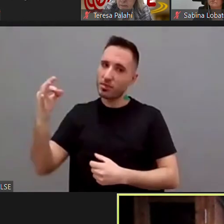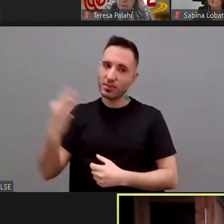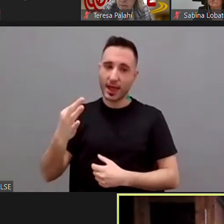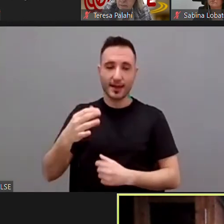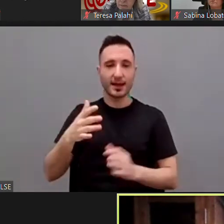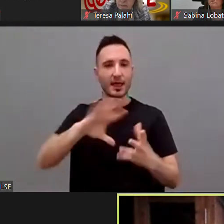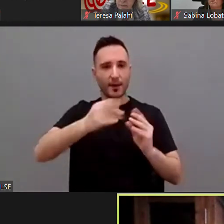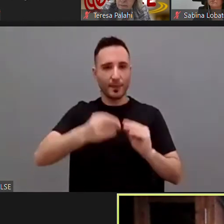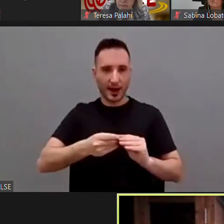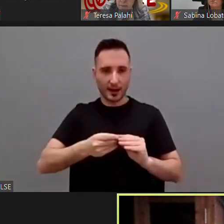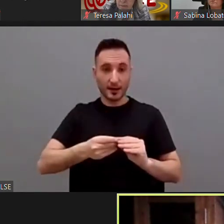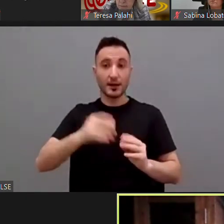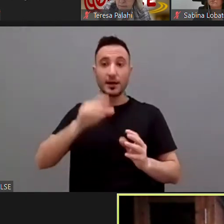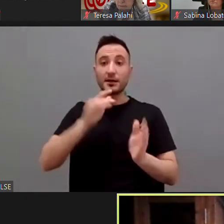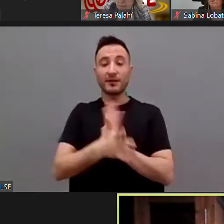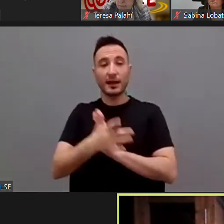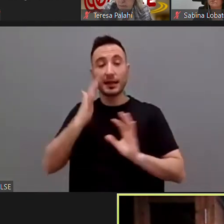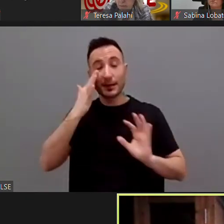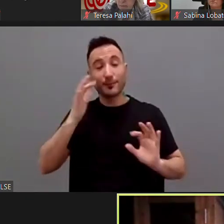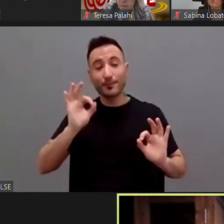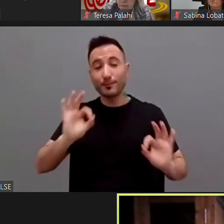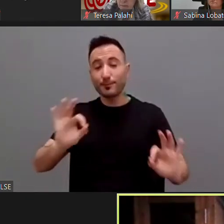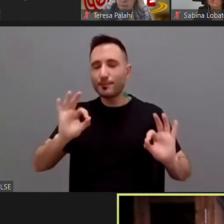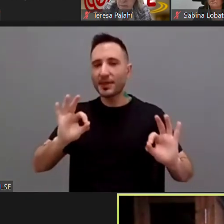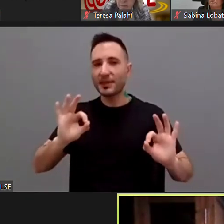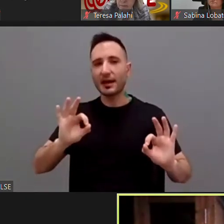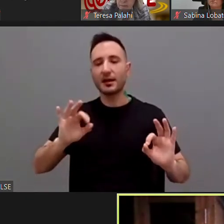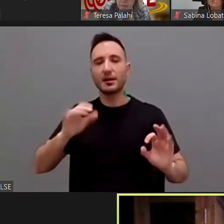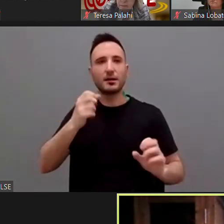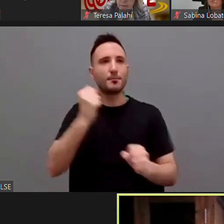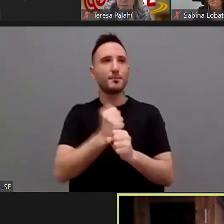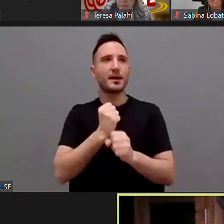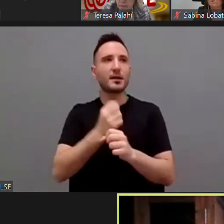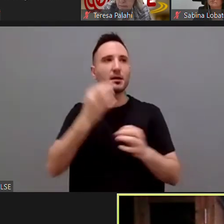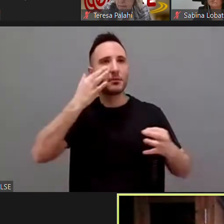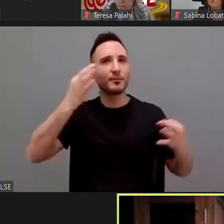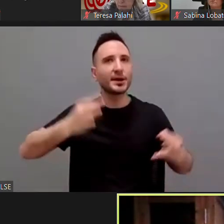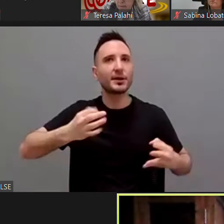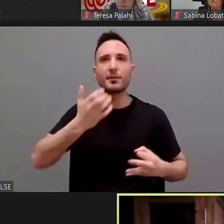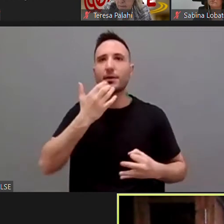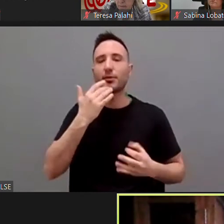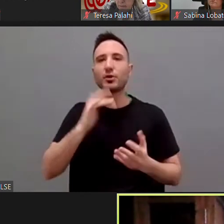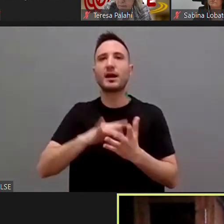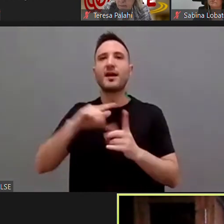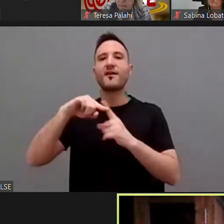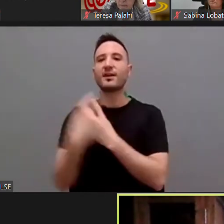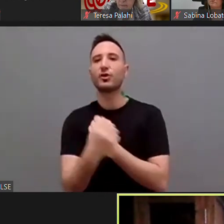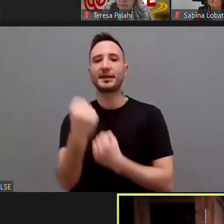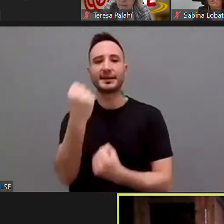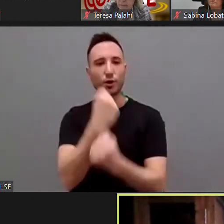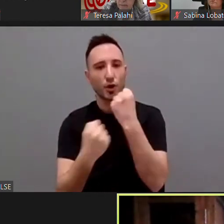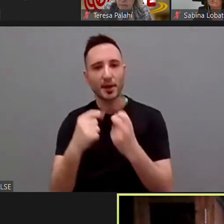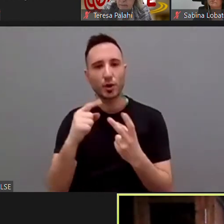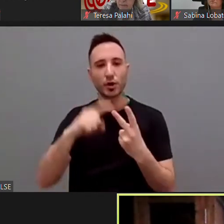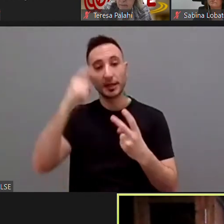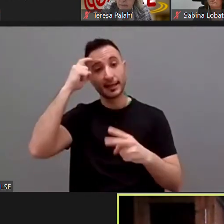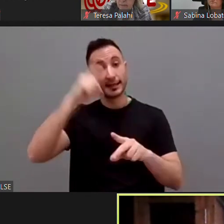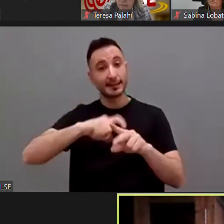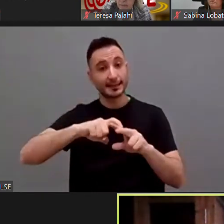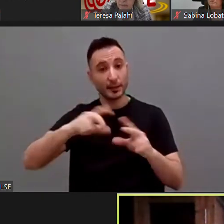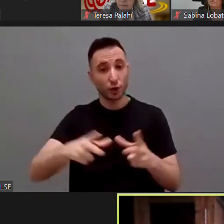interés en los riesgos de este tipo de trabajo, es decir, factores ergonómicos, psicosociales,